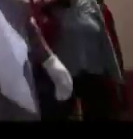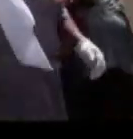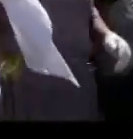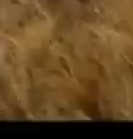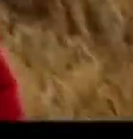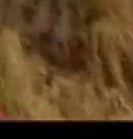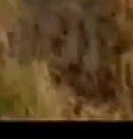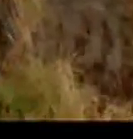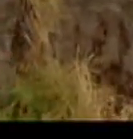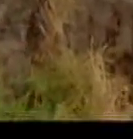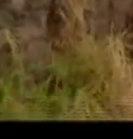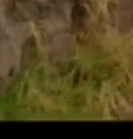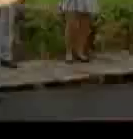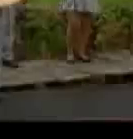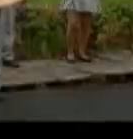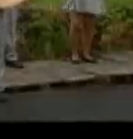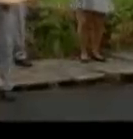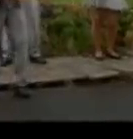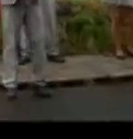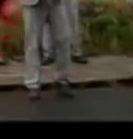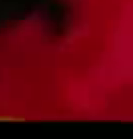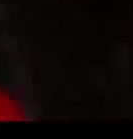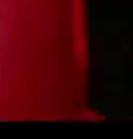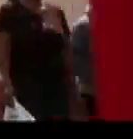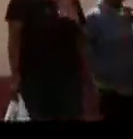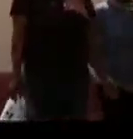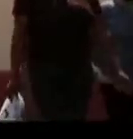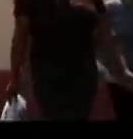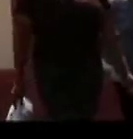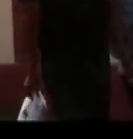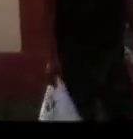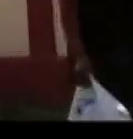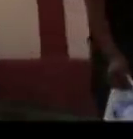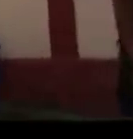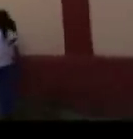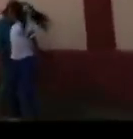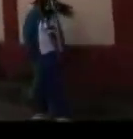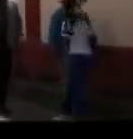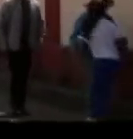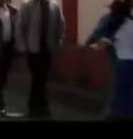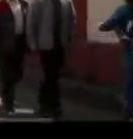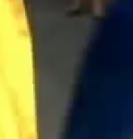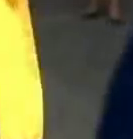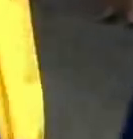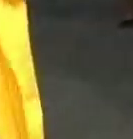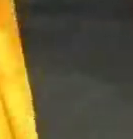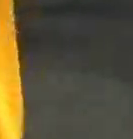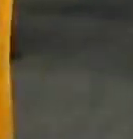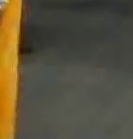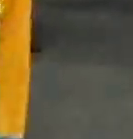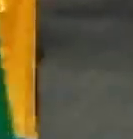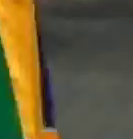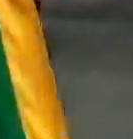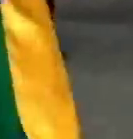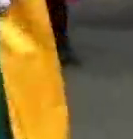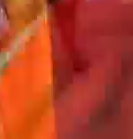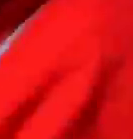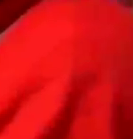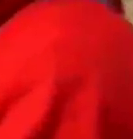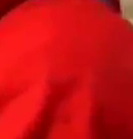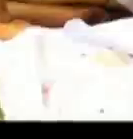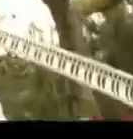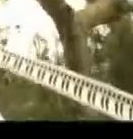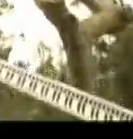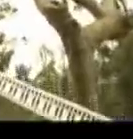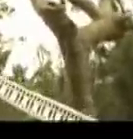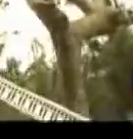Conoce cómo nuestros pueblos celebran sus fiestas culturales. En su origen, la Diablada fue la fiesta de inocentes. Pinti Raimi es la fiesta del